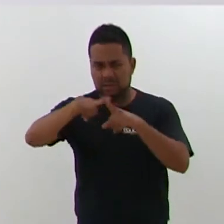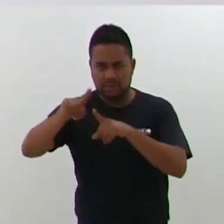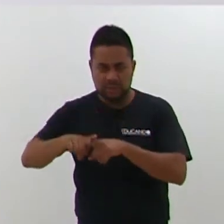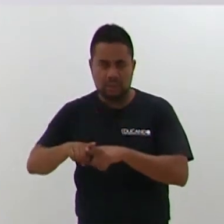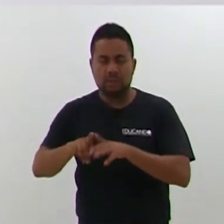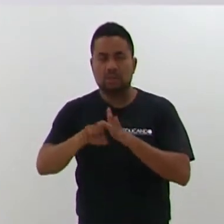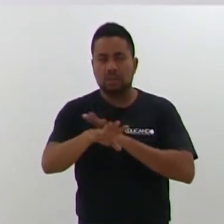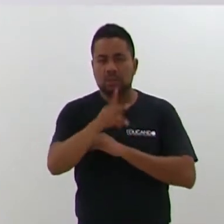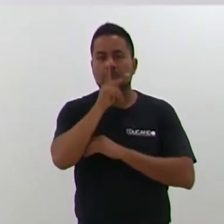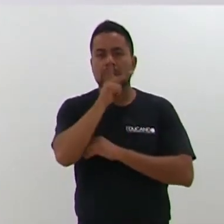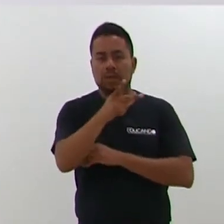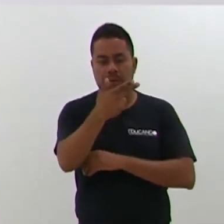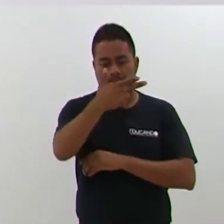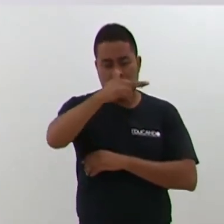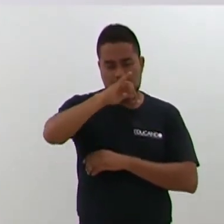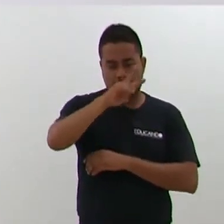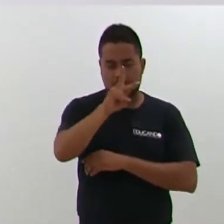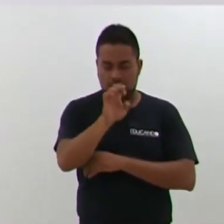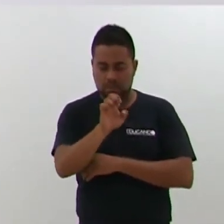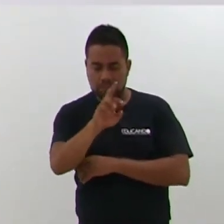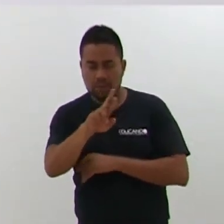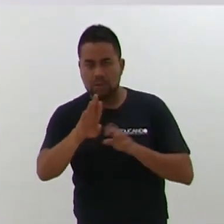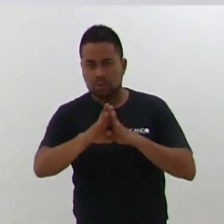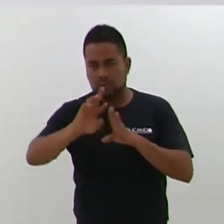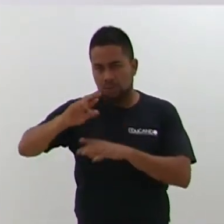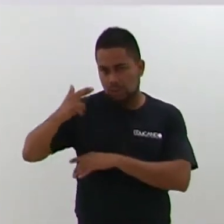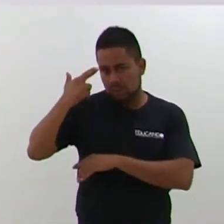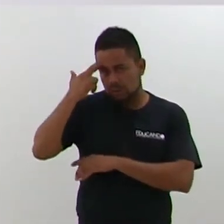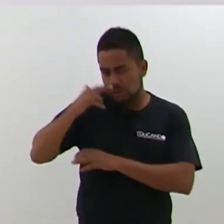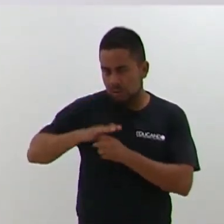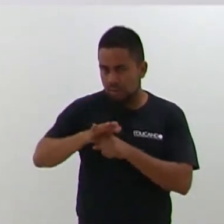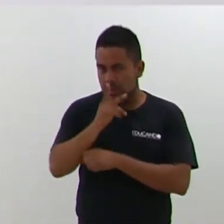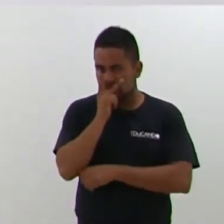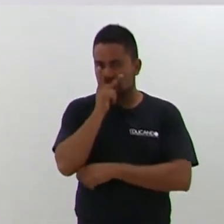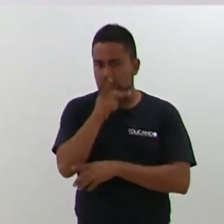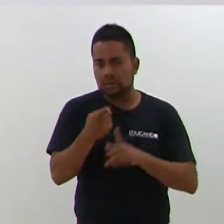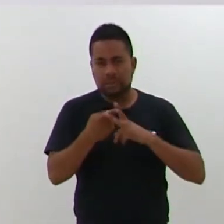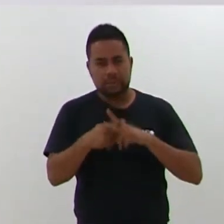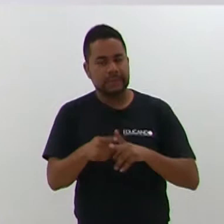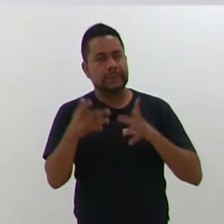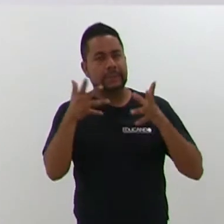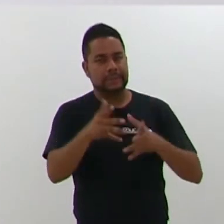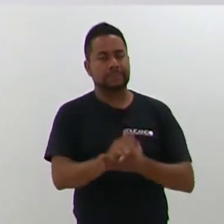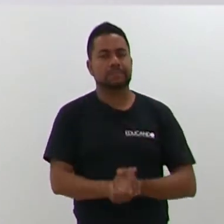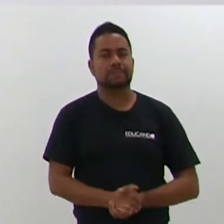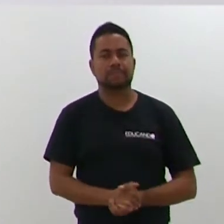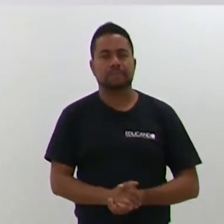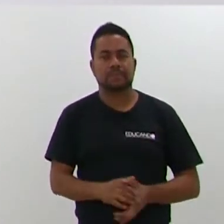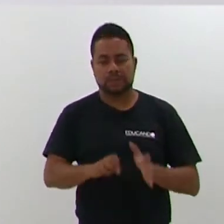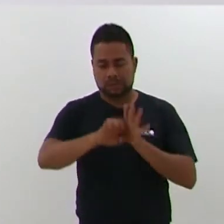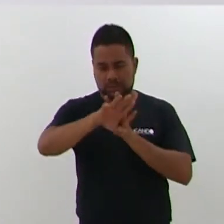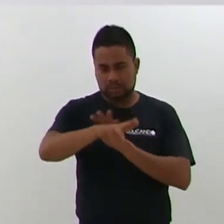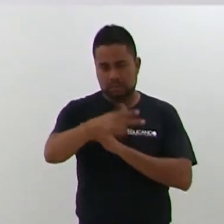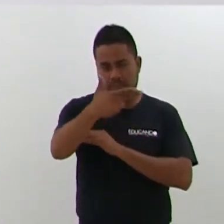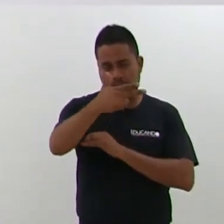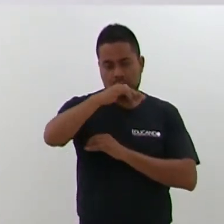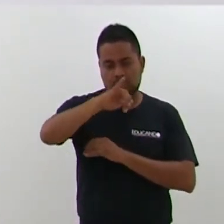ejemplo, hiper, vamos a tratar de recordar una palabra que empiece así. Por ejemplo, hipérbole,